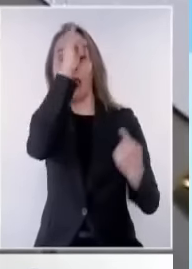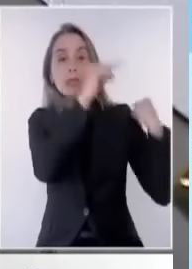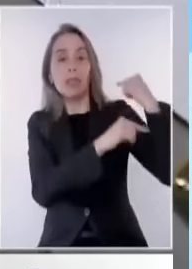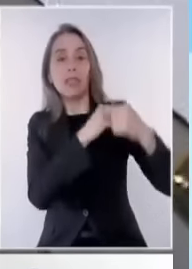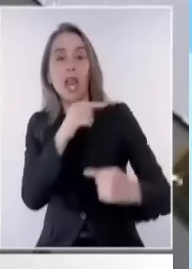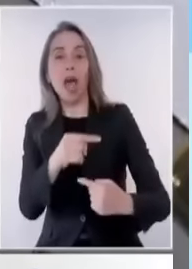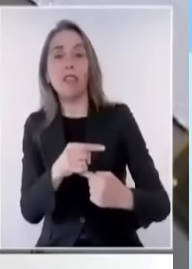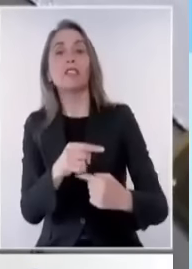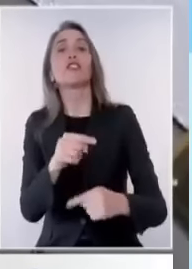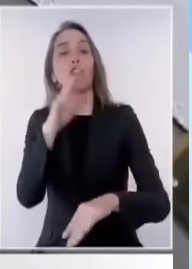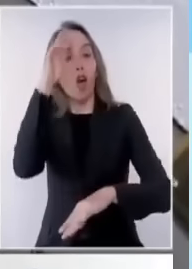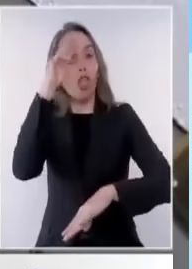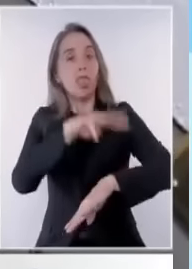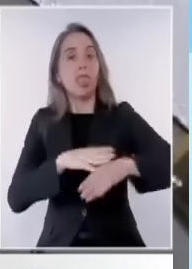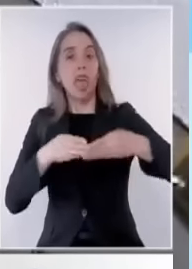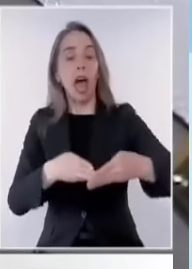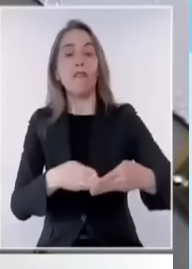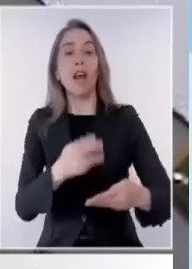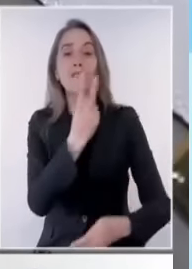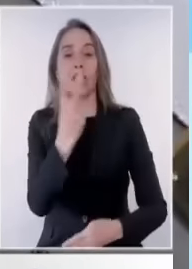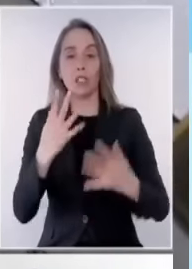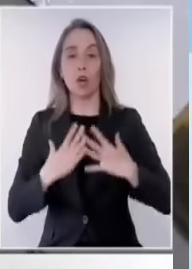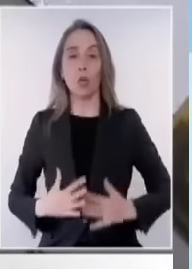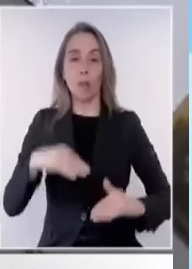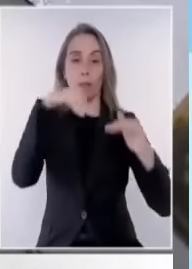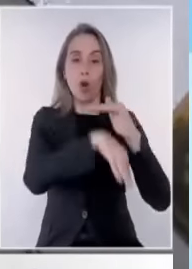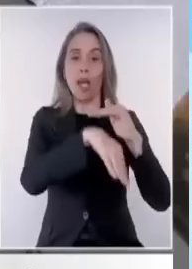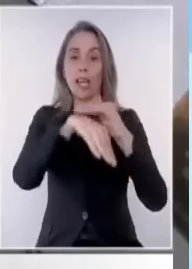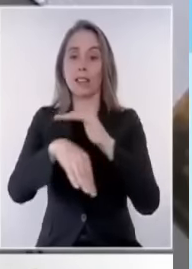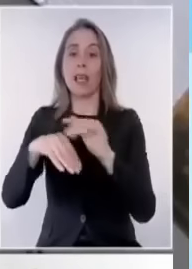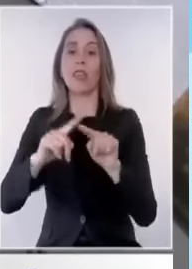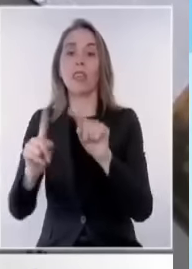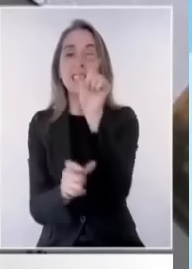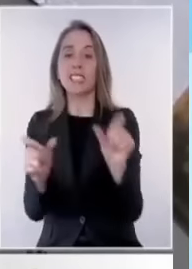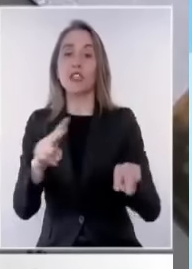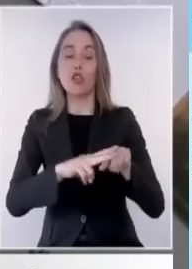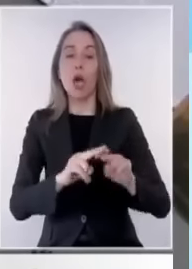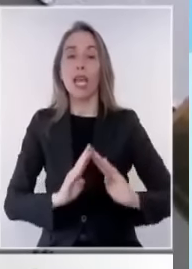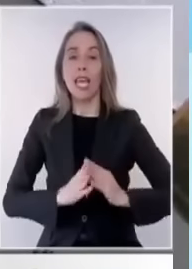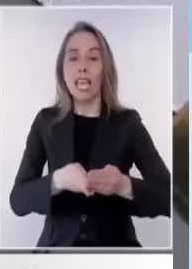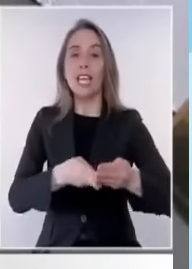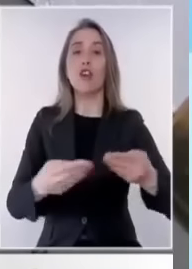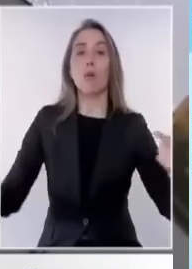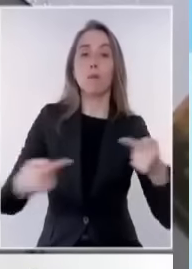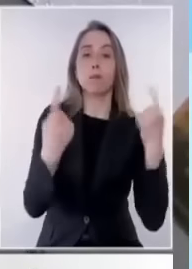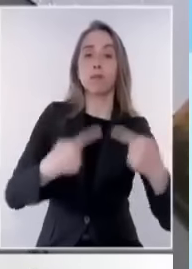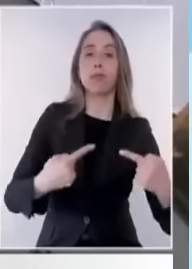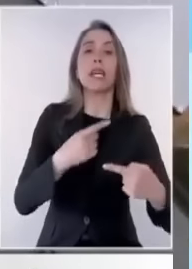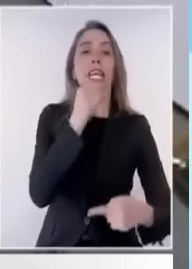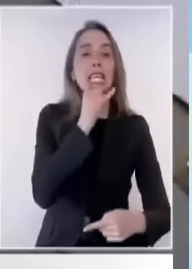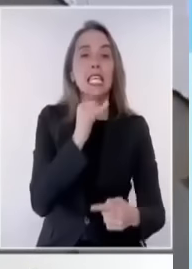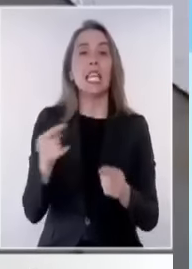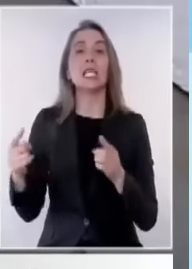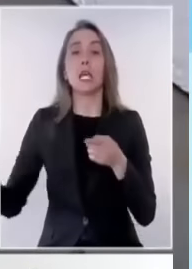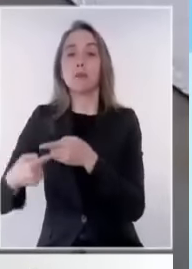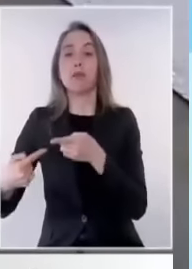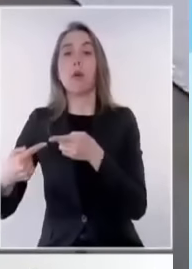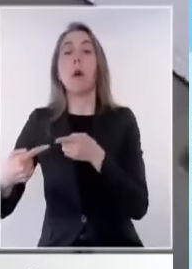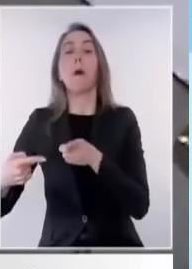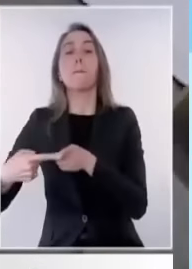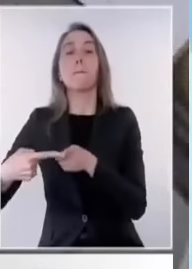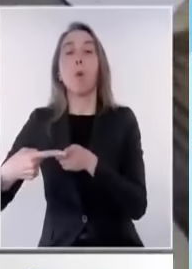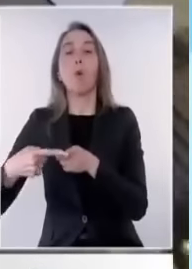tradiciones navales. En este lugar además hay 22 cuerpos enterrados de diferentes héroes del combate de Iquique y Punta Gruesa. Lo invitamos a